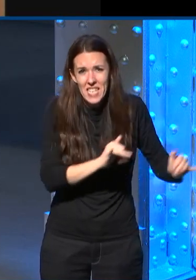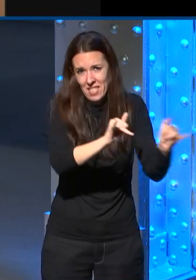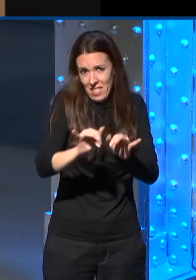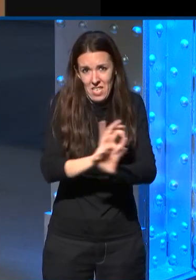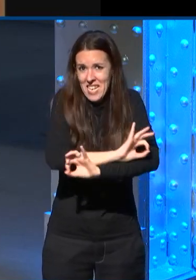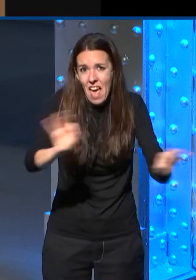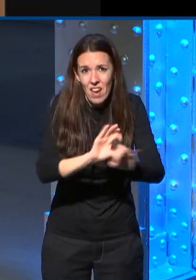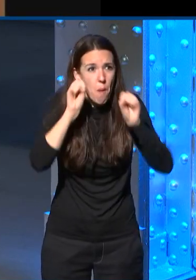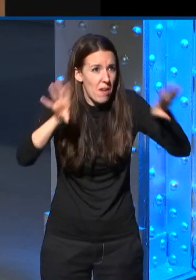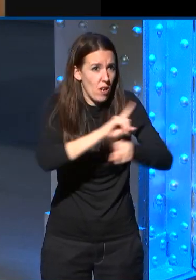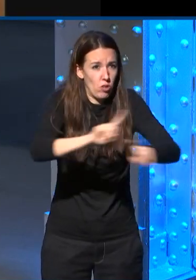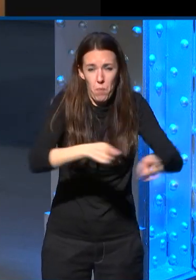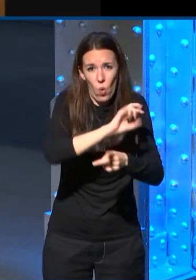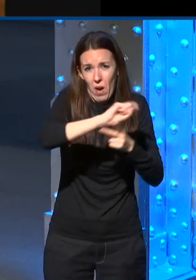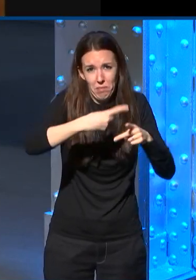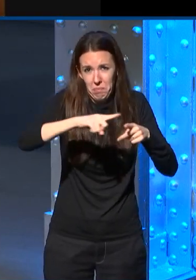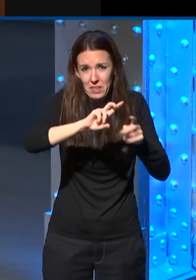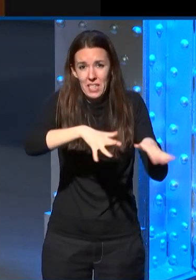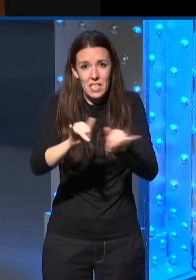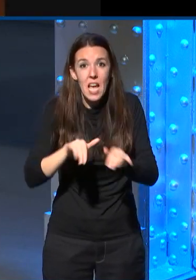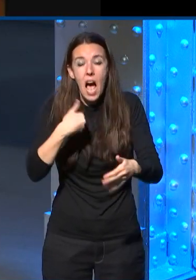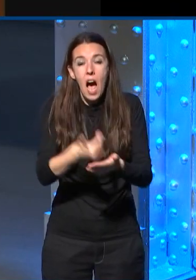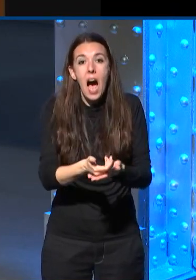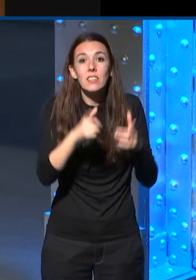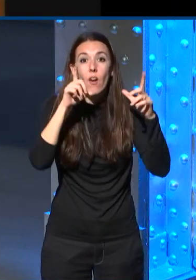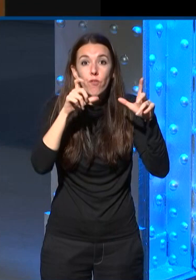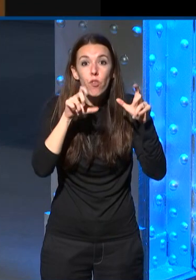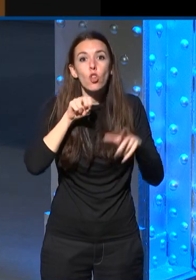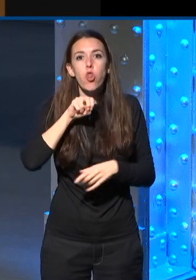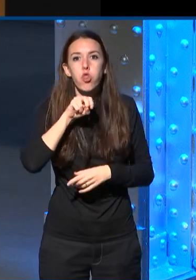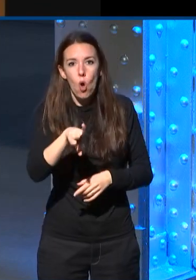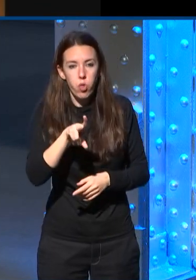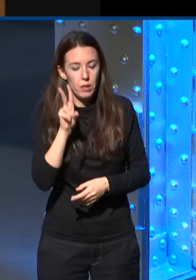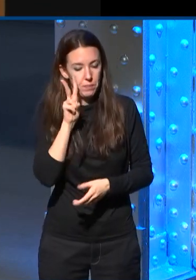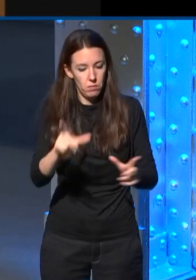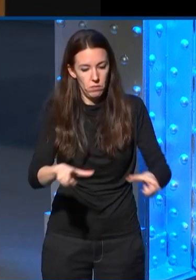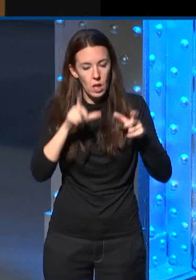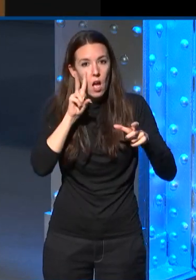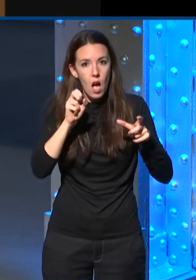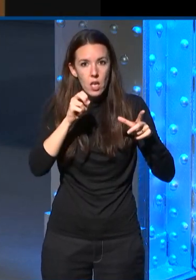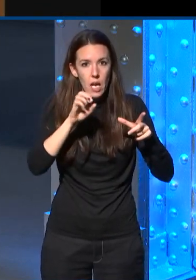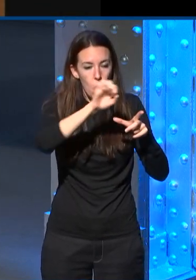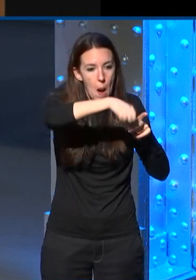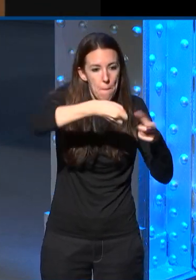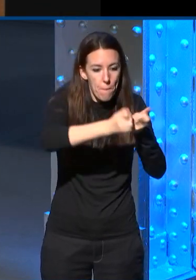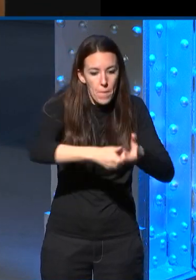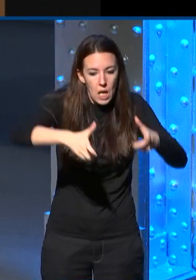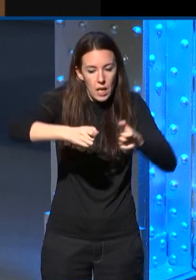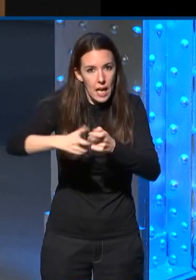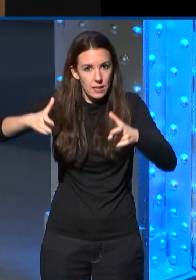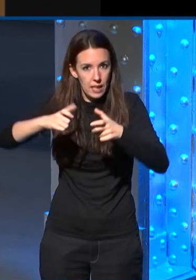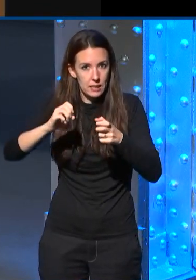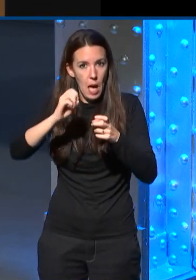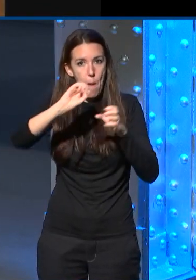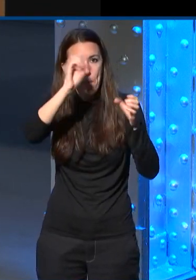ni nada de nada. Hasta la foto 12ª. En la 12ª foto lo que observaron fue cráteres, muchos cráteres de impactos de